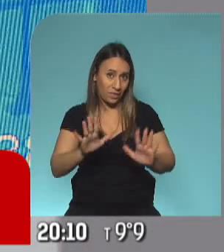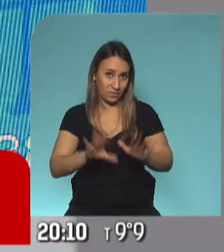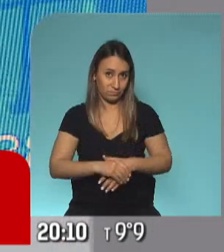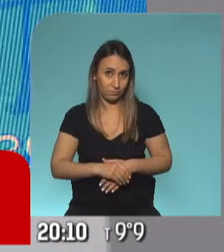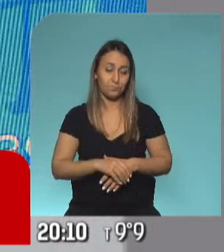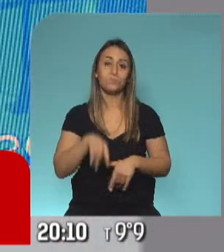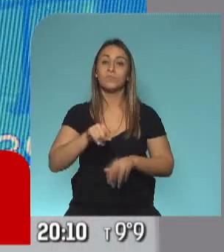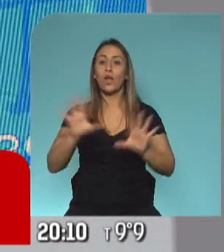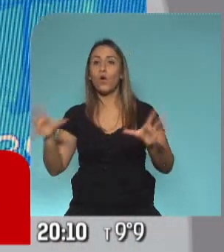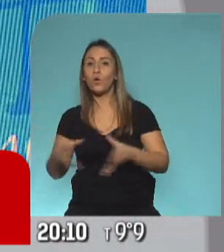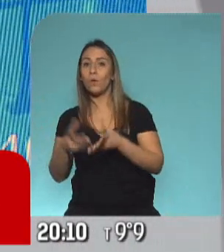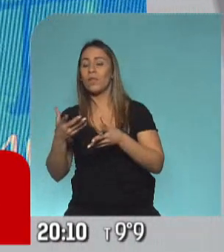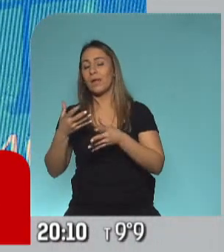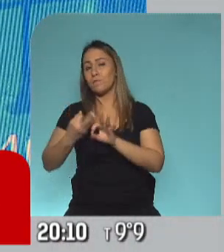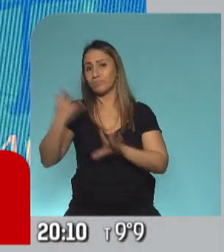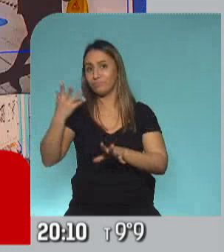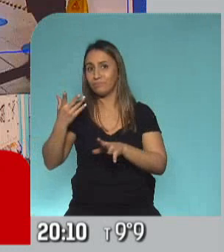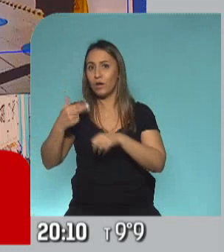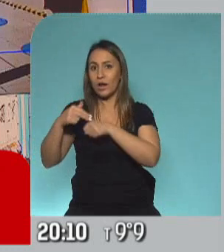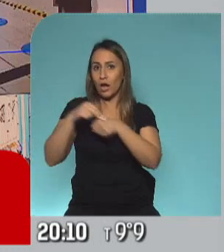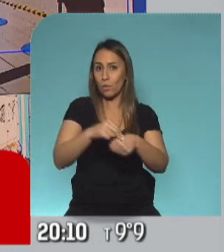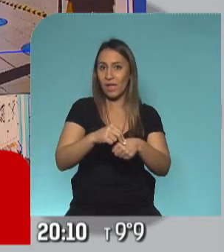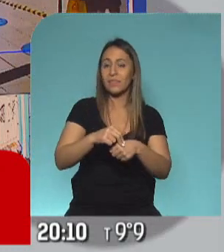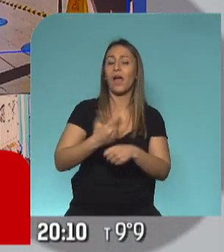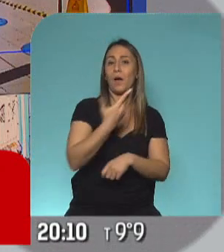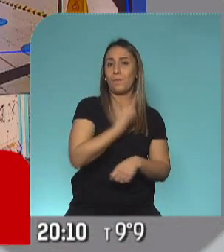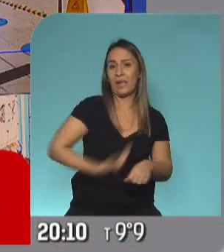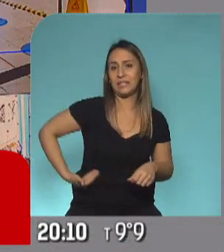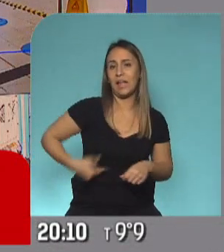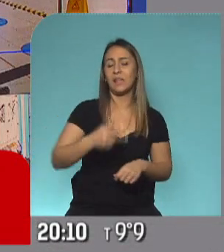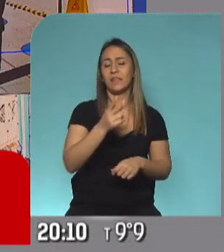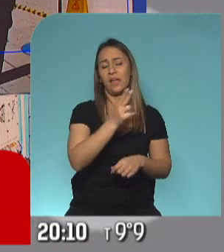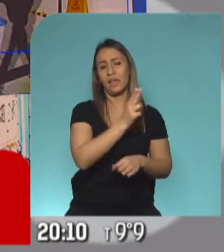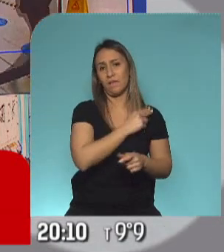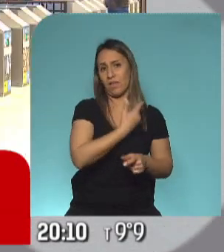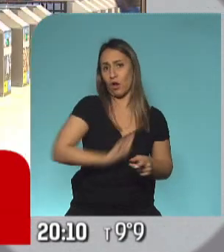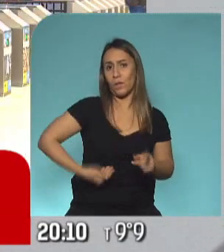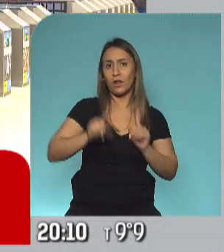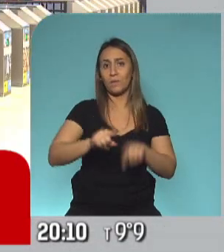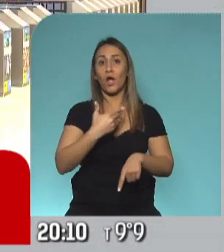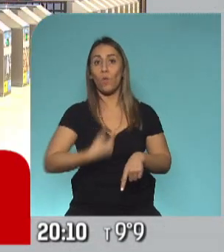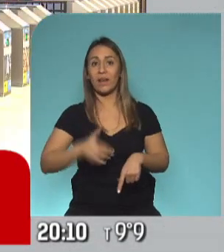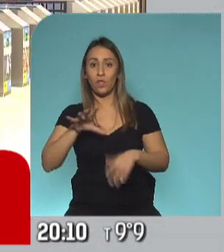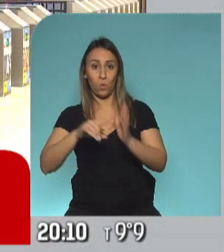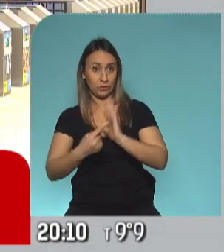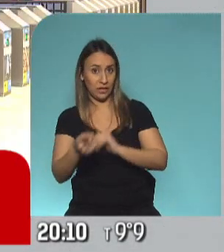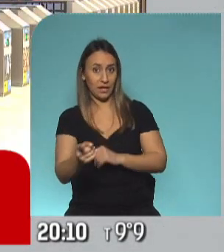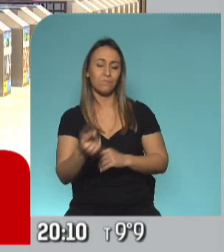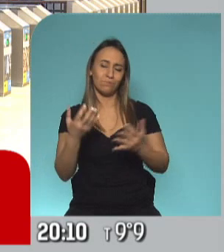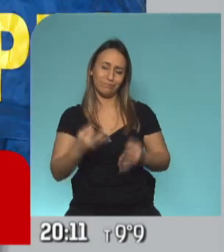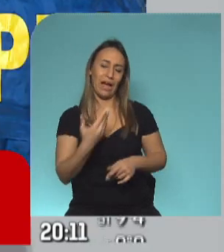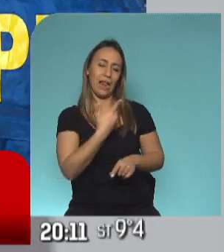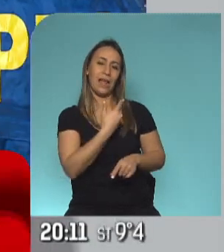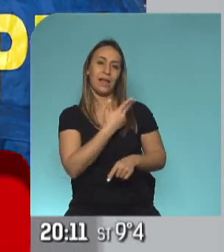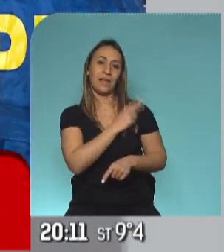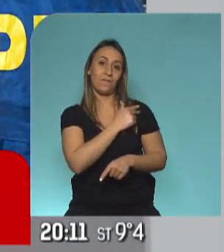o el grupo de infectólogos recomienda a los funcionarios, a presidente, jefe de gobierno y gobernador que bueno, en este caso el jefe de gobierno,